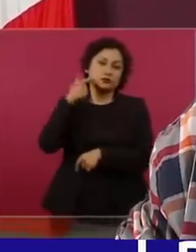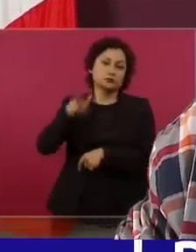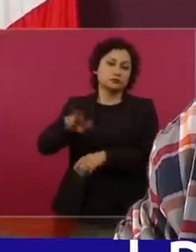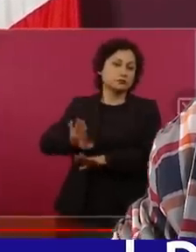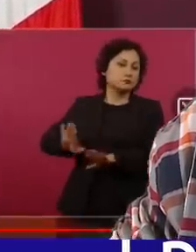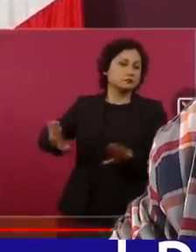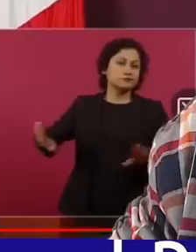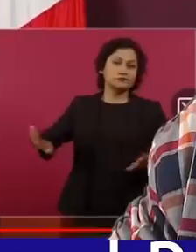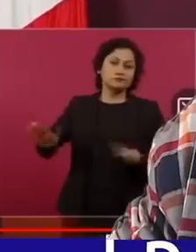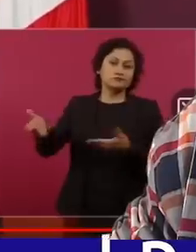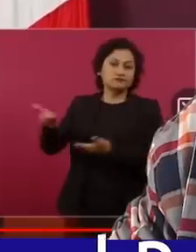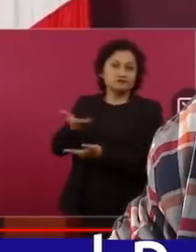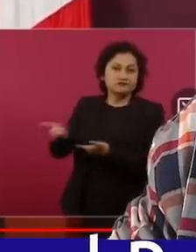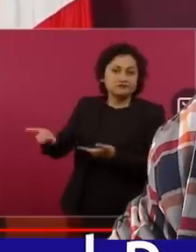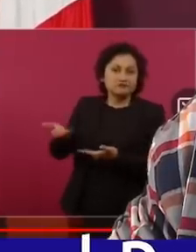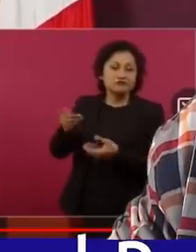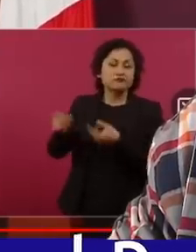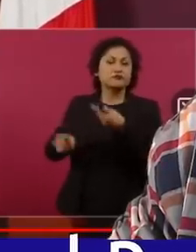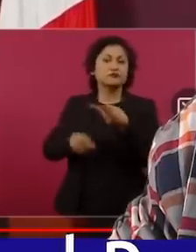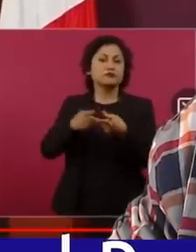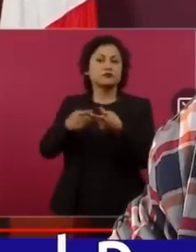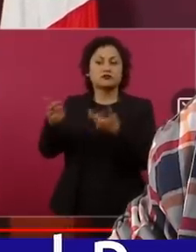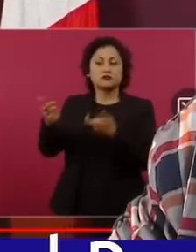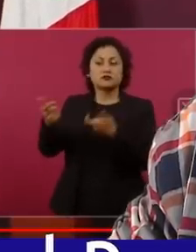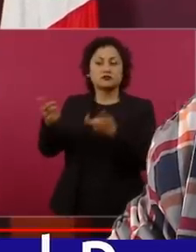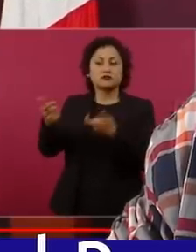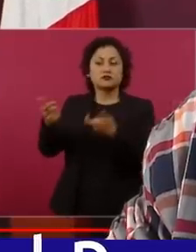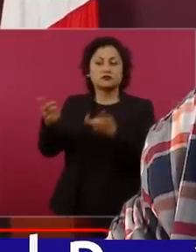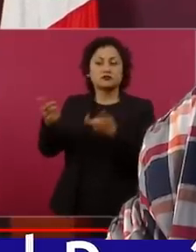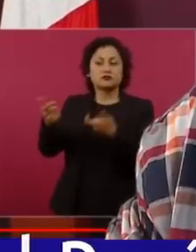relaciones económicas ni comerciales con ellos.